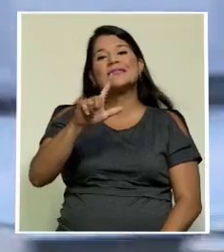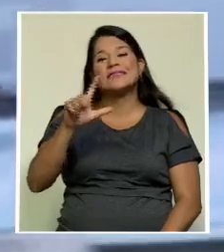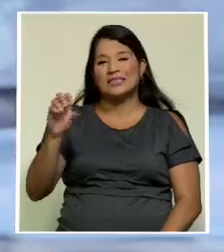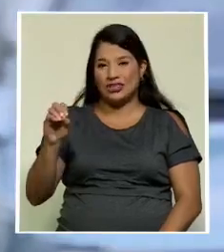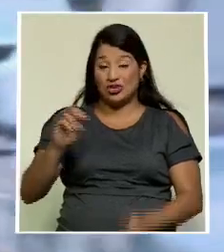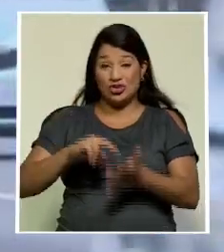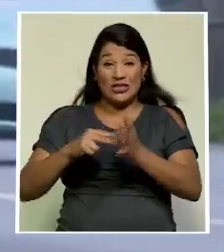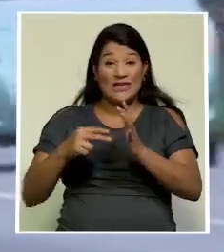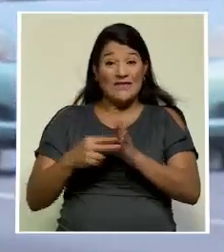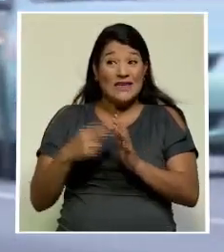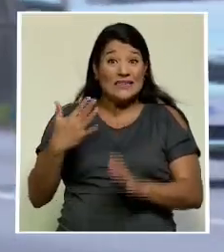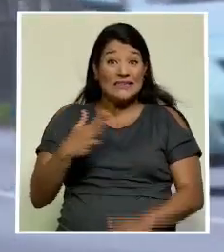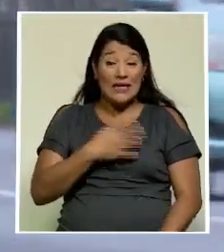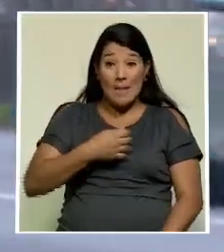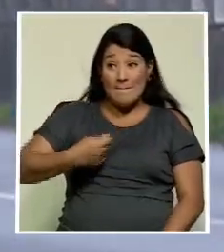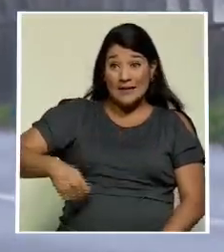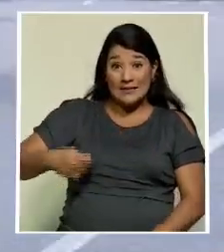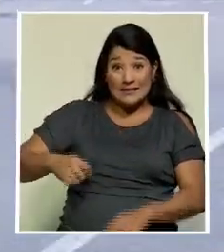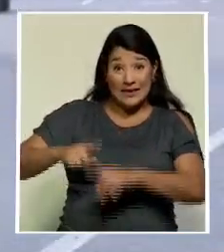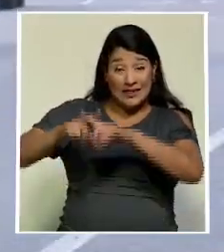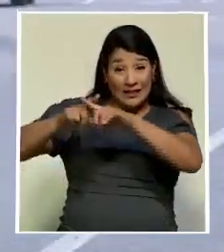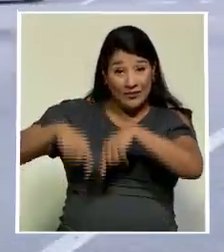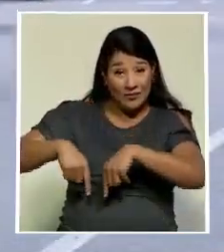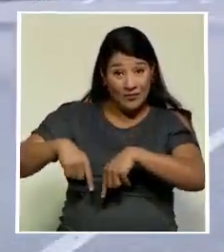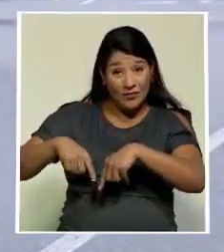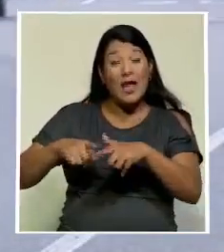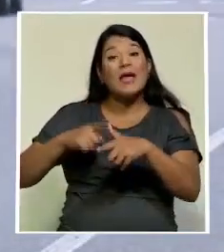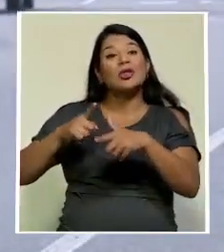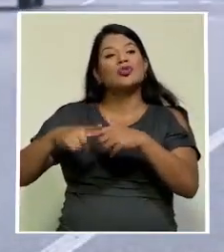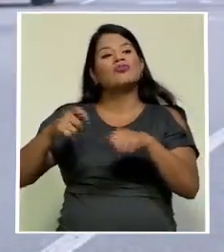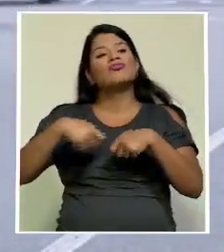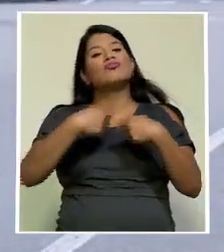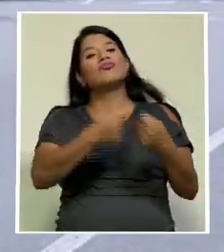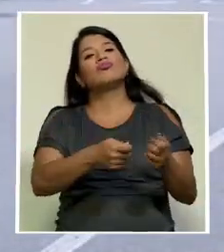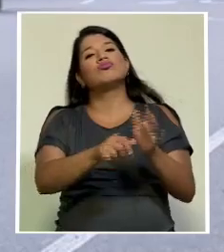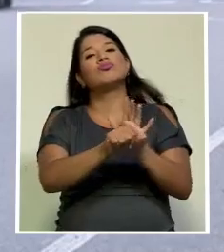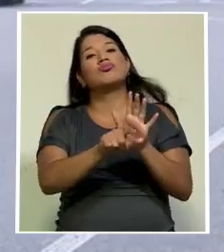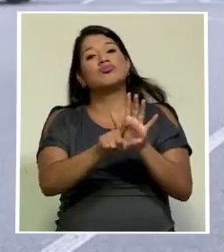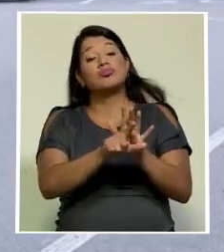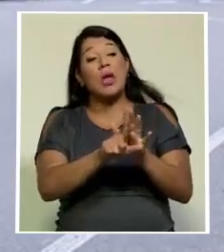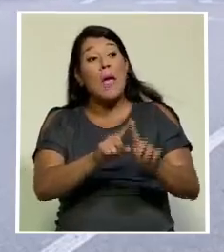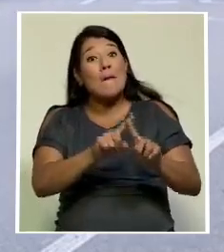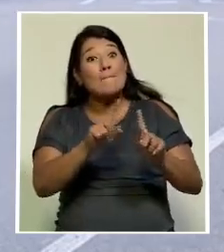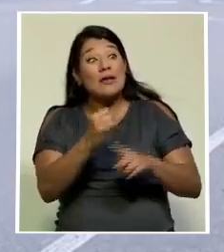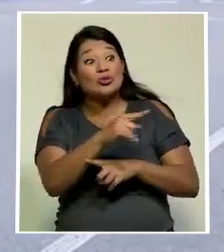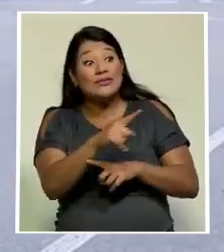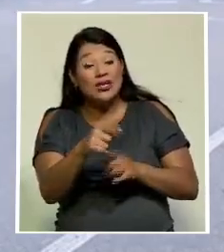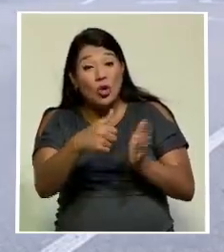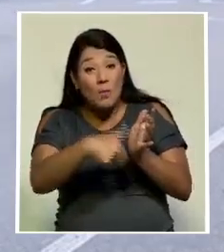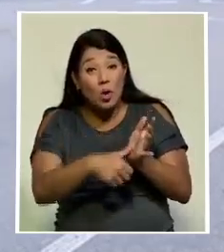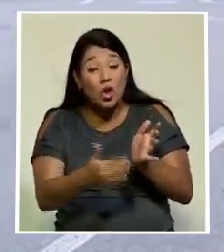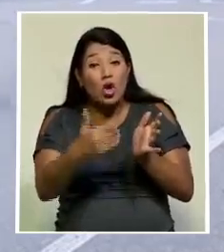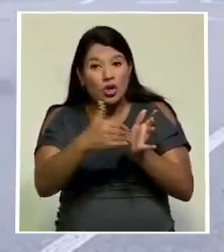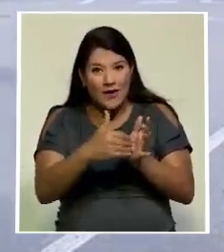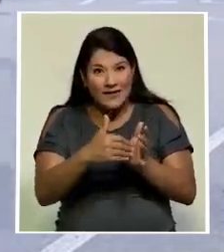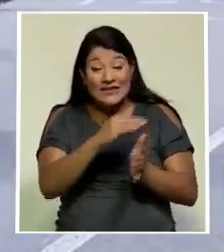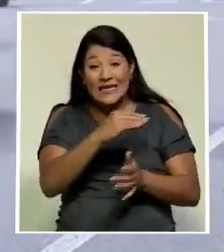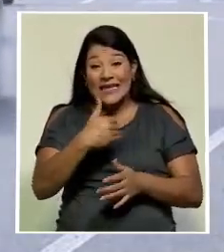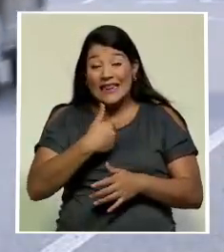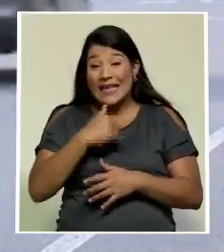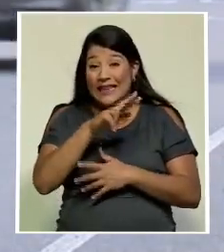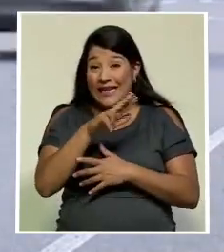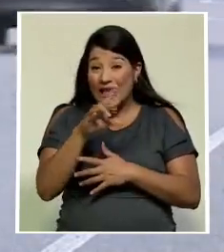del Ejecutivo, ese decreto legislativo regresaría al Congreso y si tiene más de 38 votos, anularía de alguna forma,